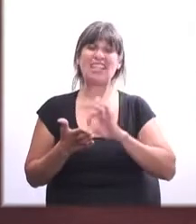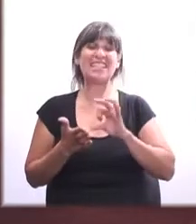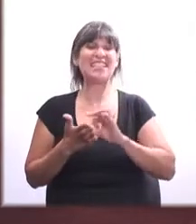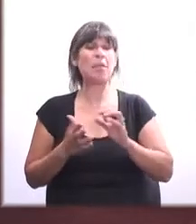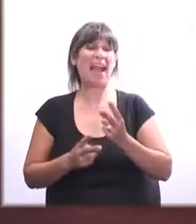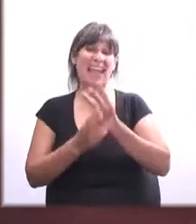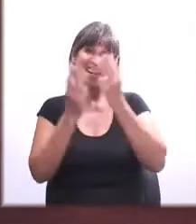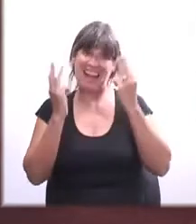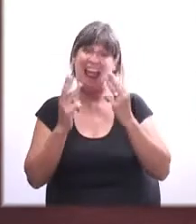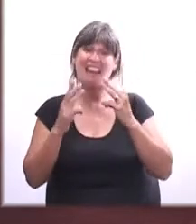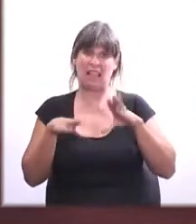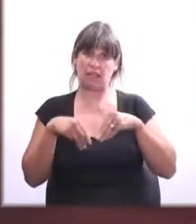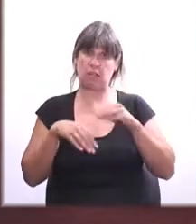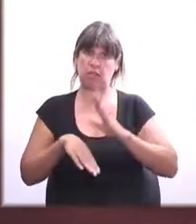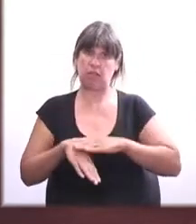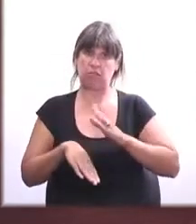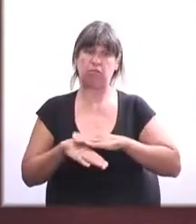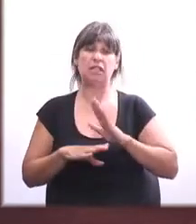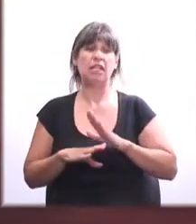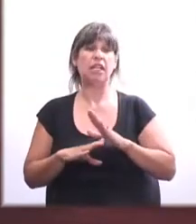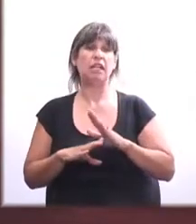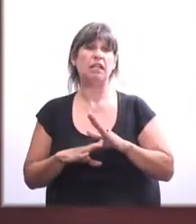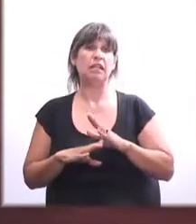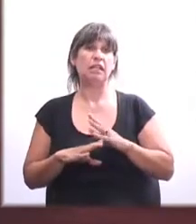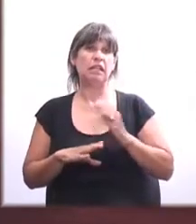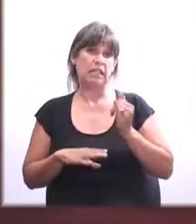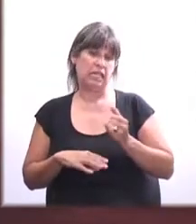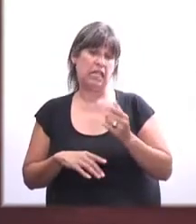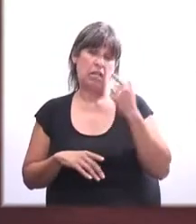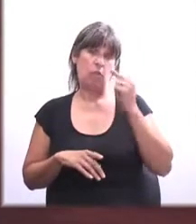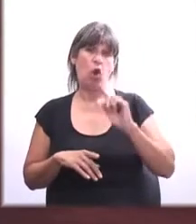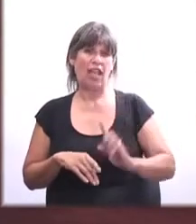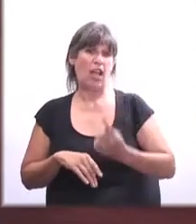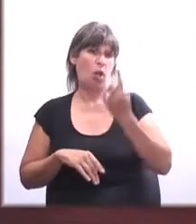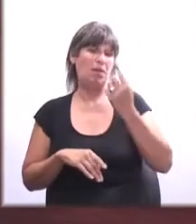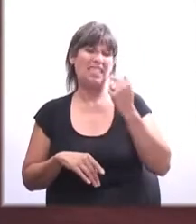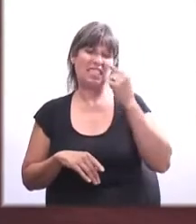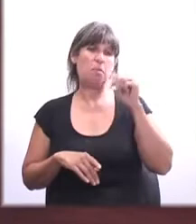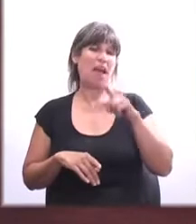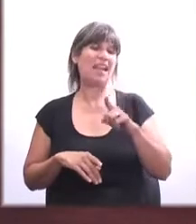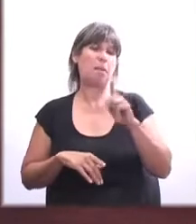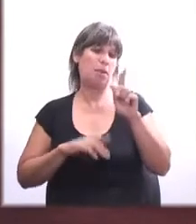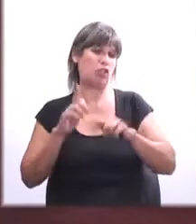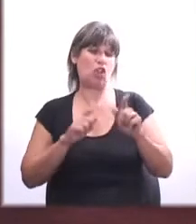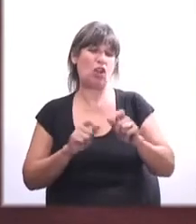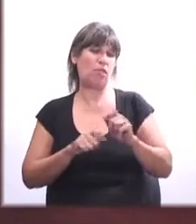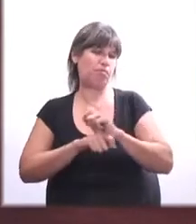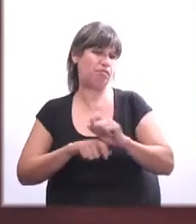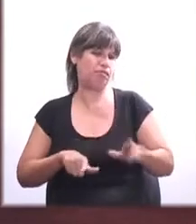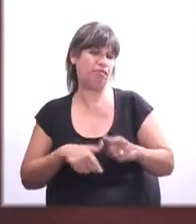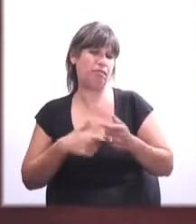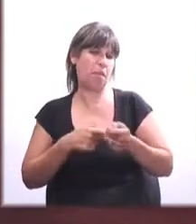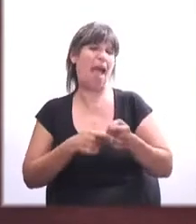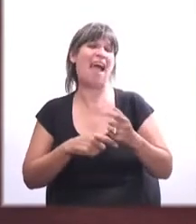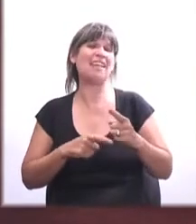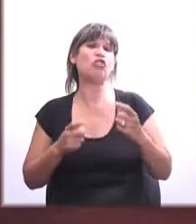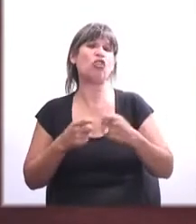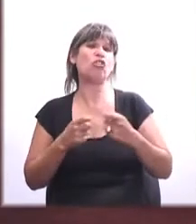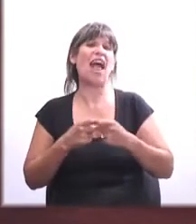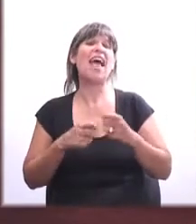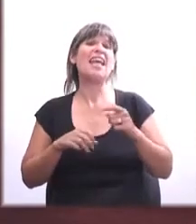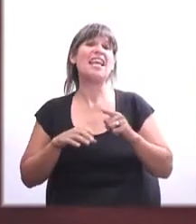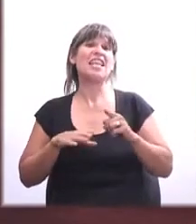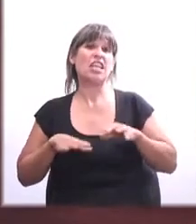general. Tenemos que no dejar de reconocer que los principales rehenes acá son los usuarios y los trabajadores, demás los